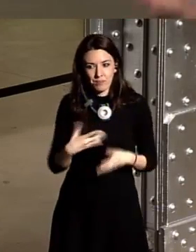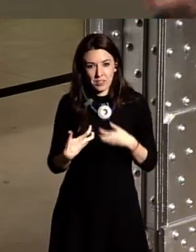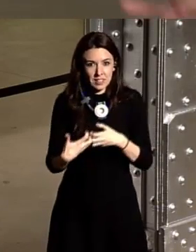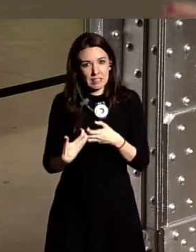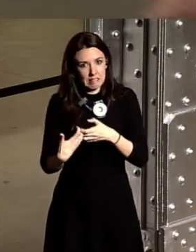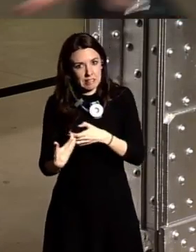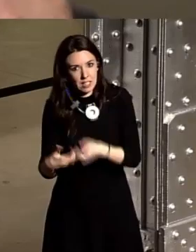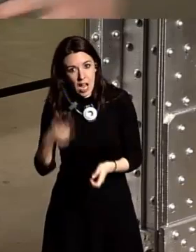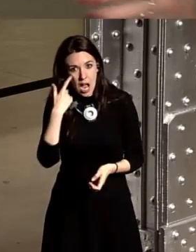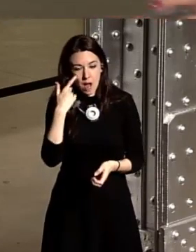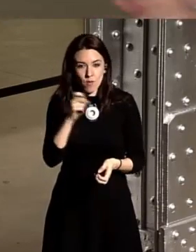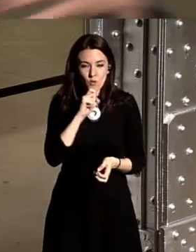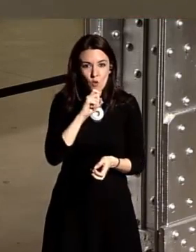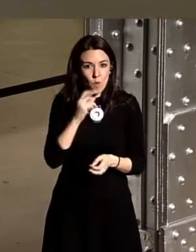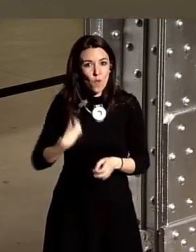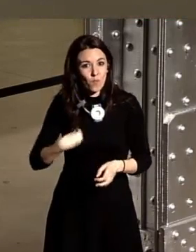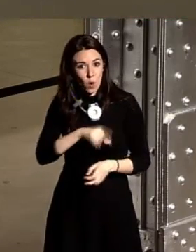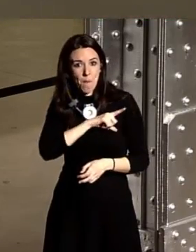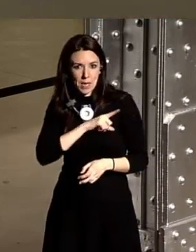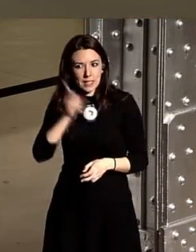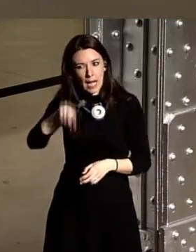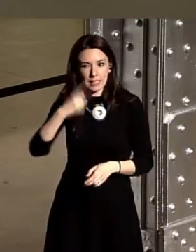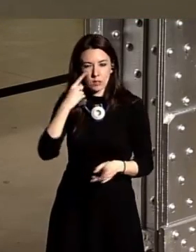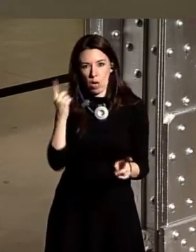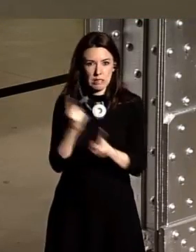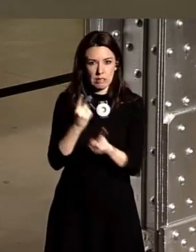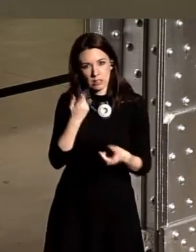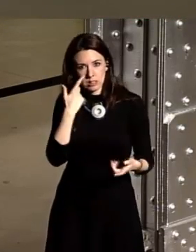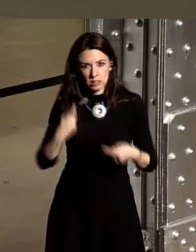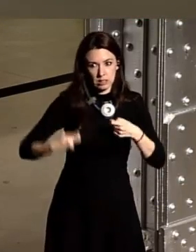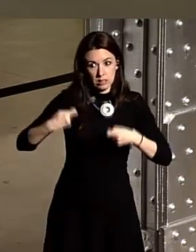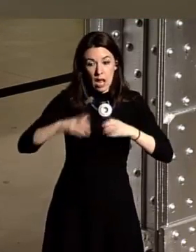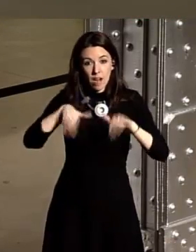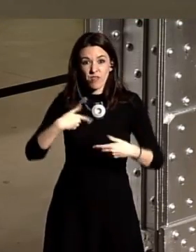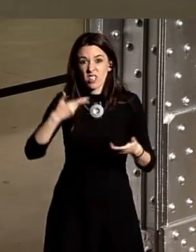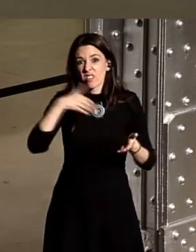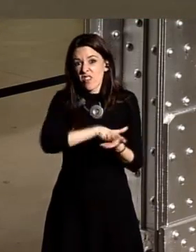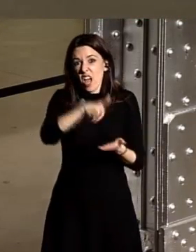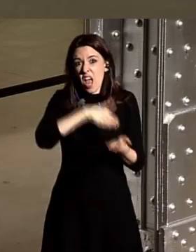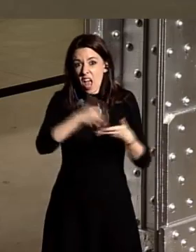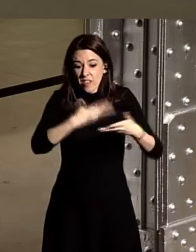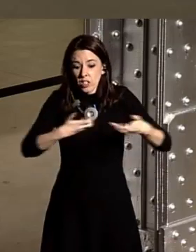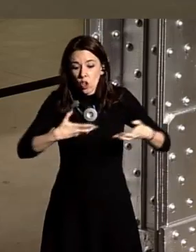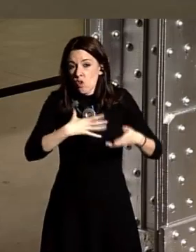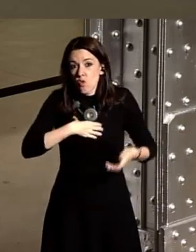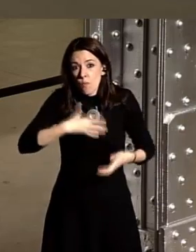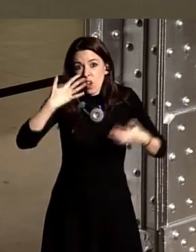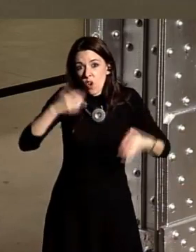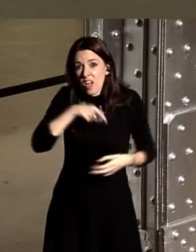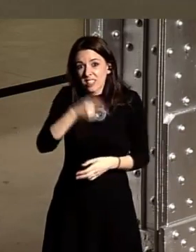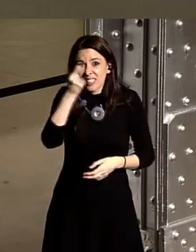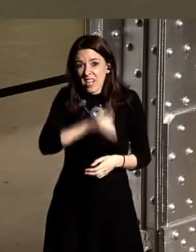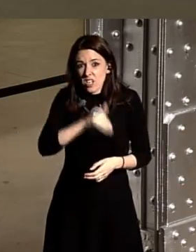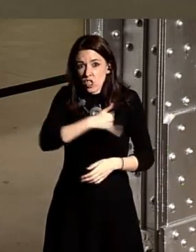pasó, y los militares también. Y al fin el editor dice, no puedo garantizar que este niño